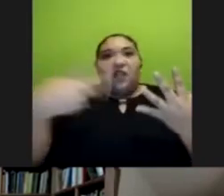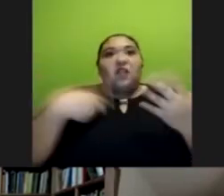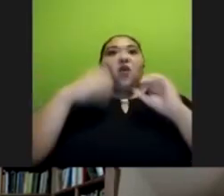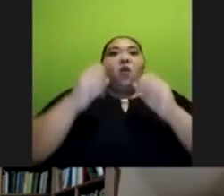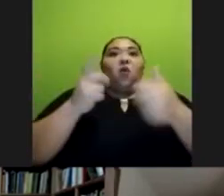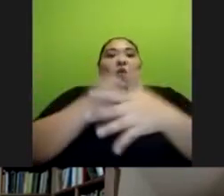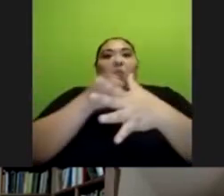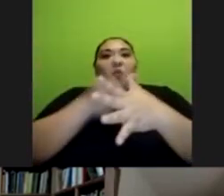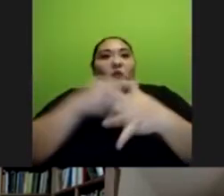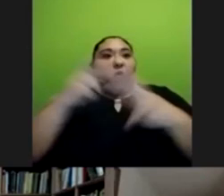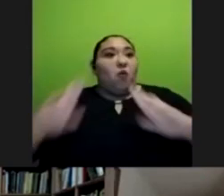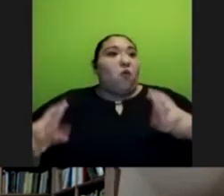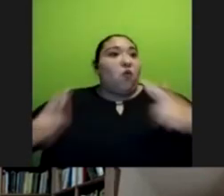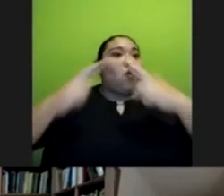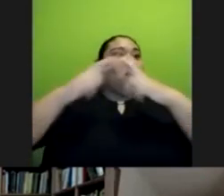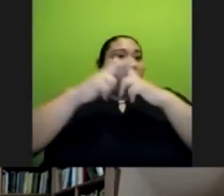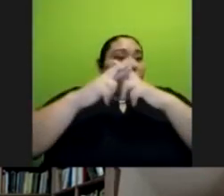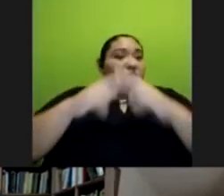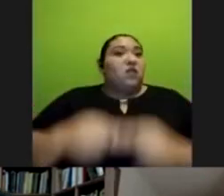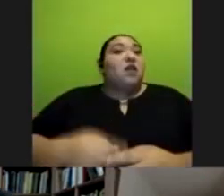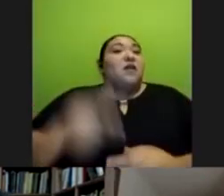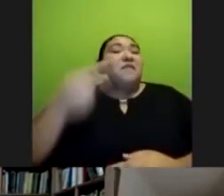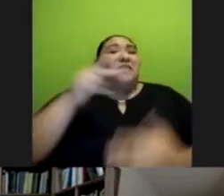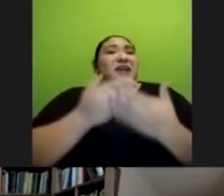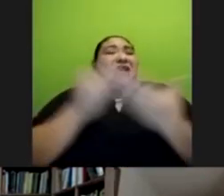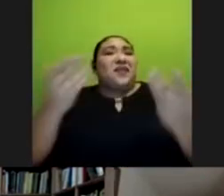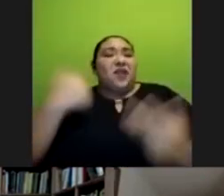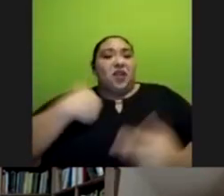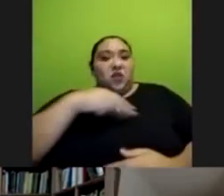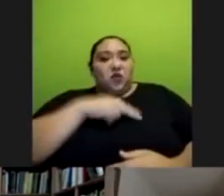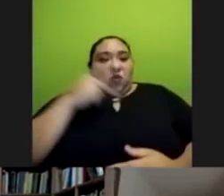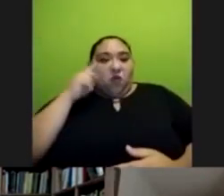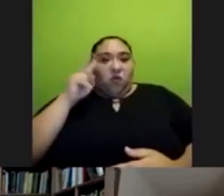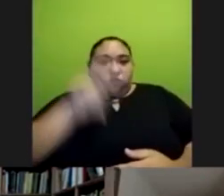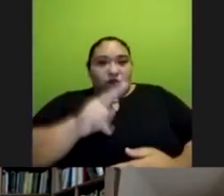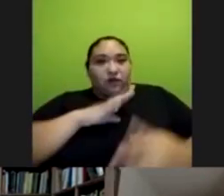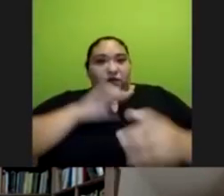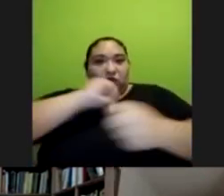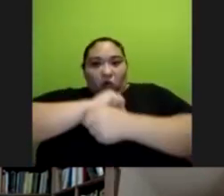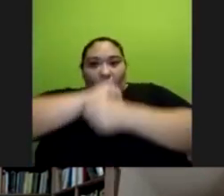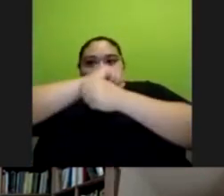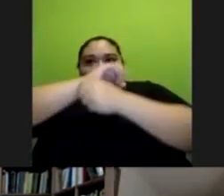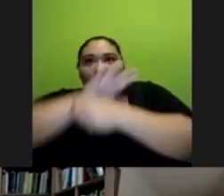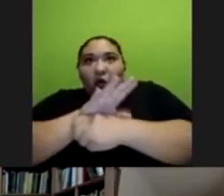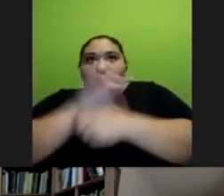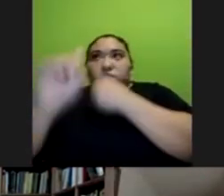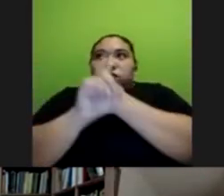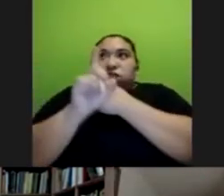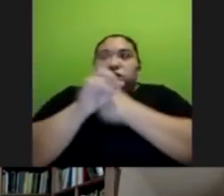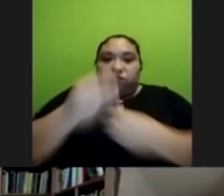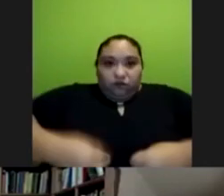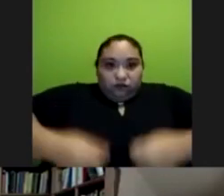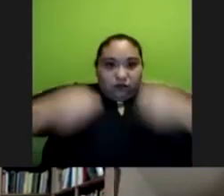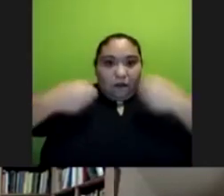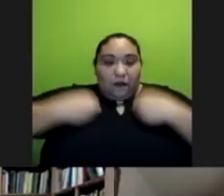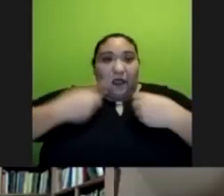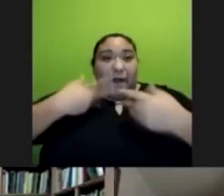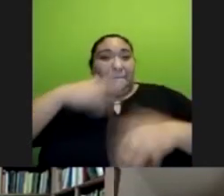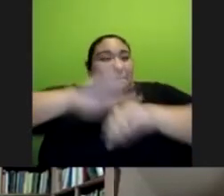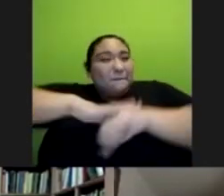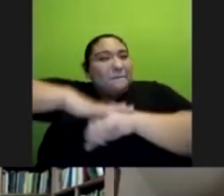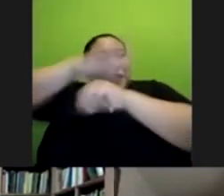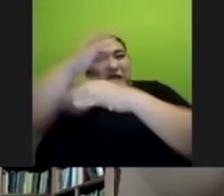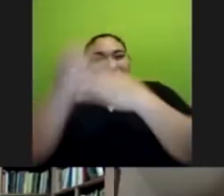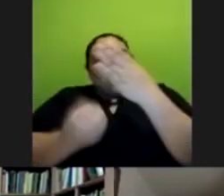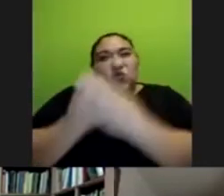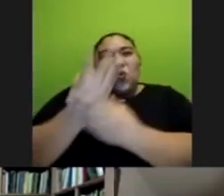crisis como la que vivimos, se montan sobre estas discriminaciones nuevas discriminaciones. El personal médico,